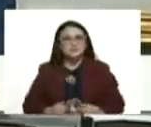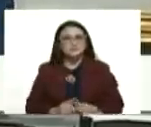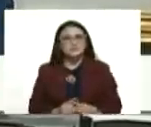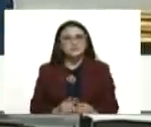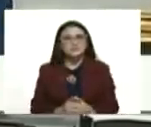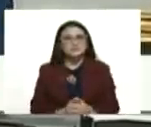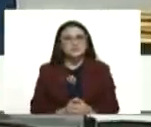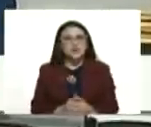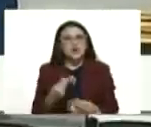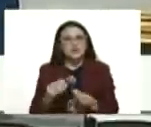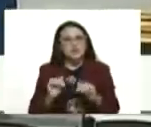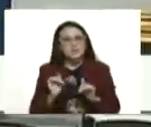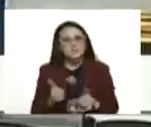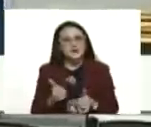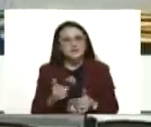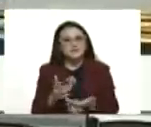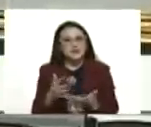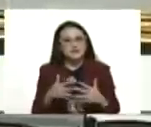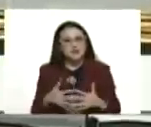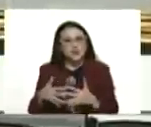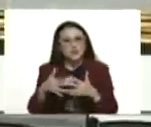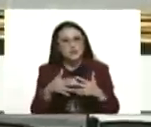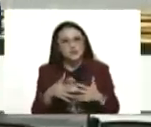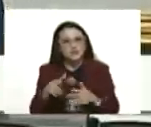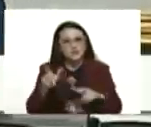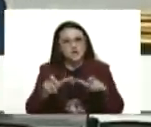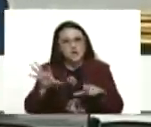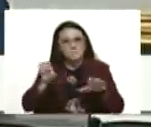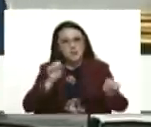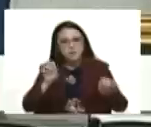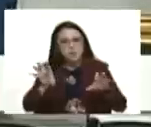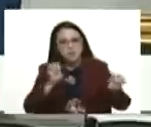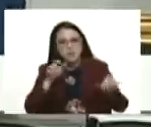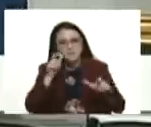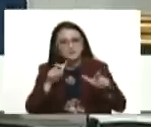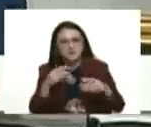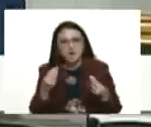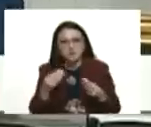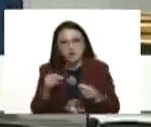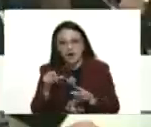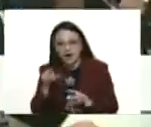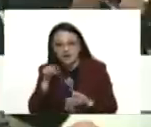¿Cómo arrancan los gringos a captar gente? ¿Cómo arrancan? Corrompiéndolo.